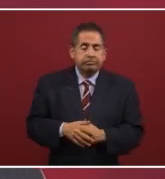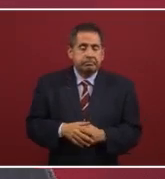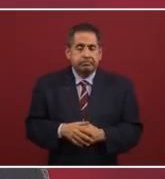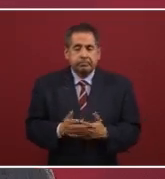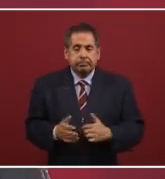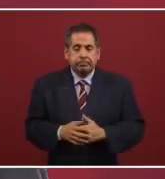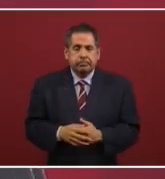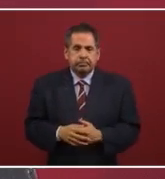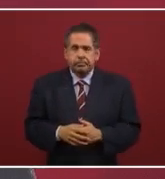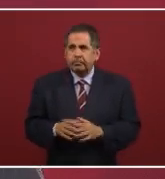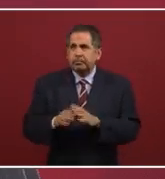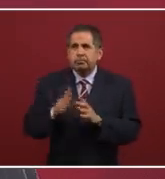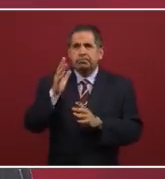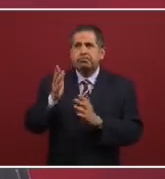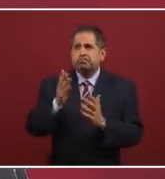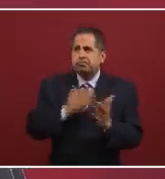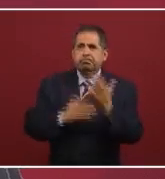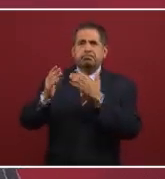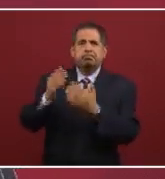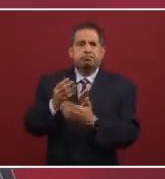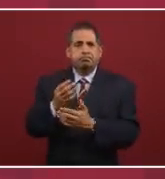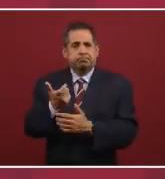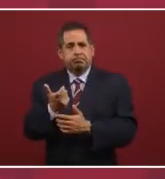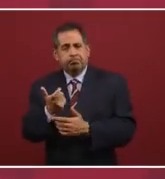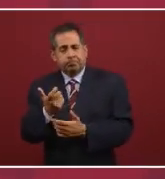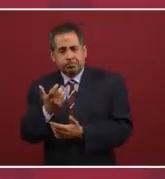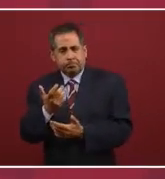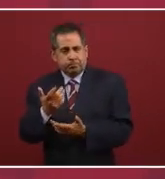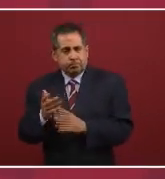¿Cómo va a haber crecimiento económico